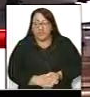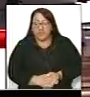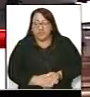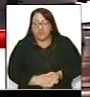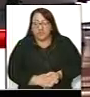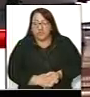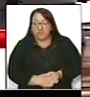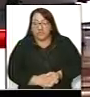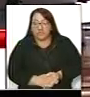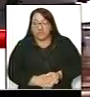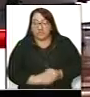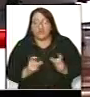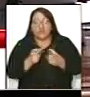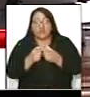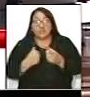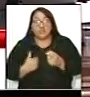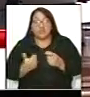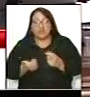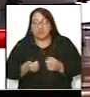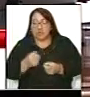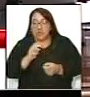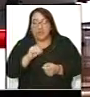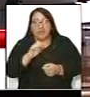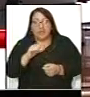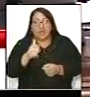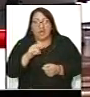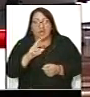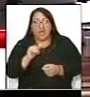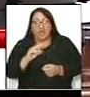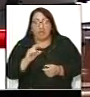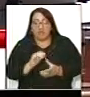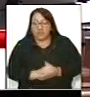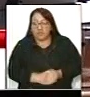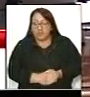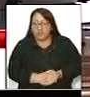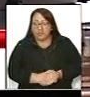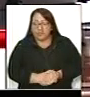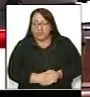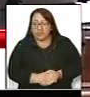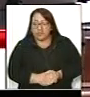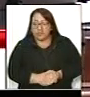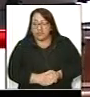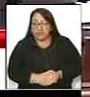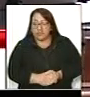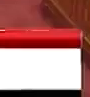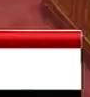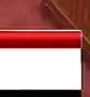Tiene el uso de la palabra la señora congresista Mercedes Araos.